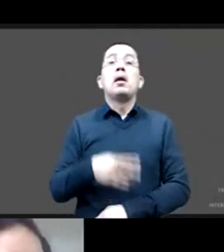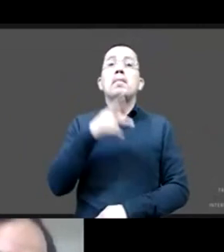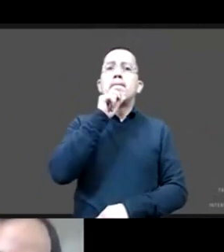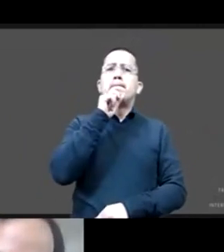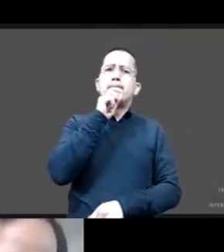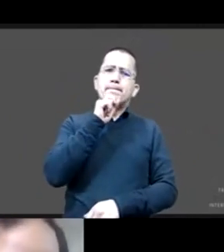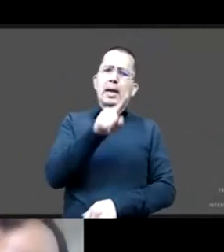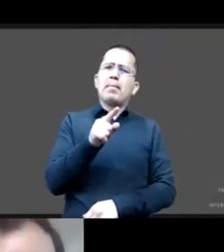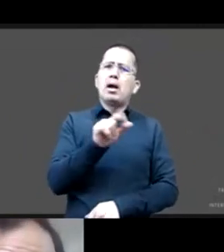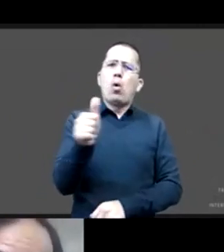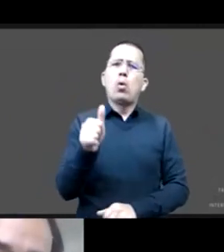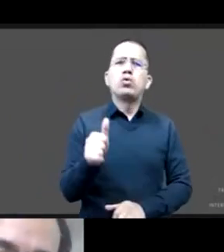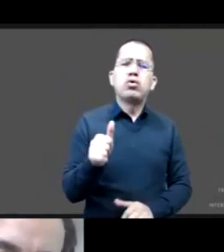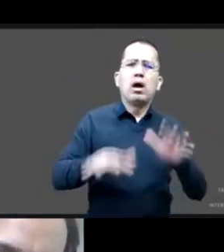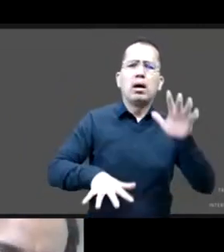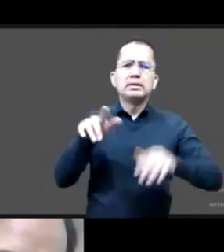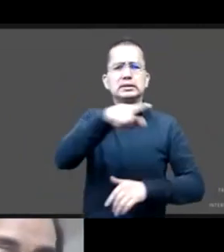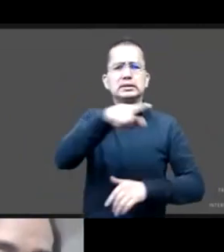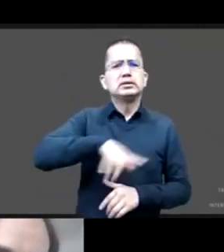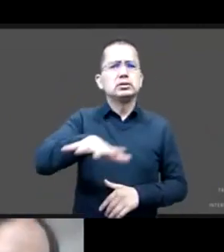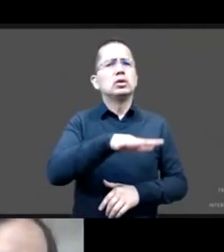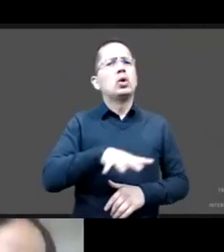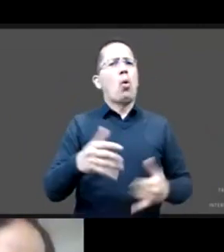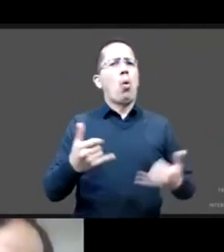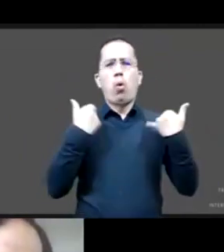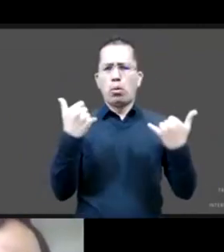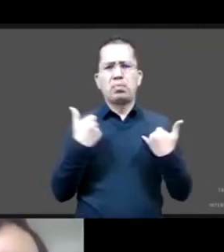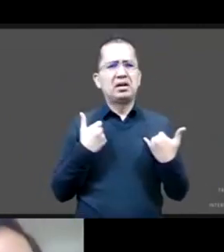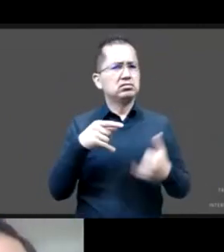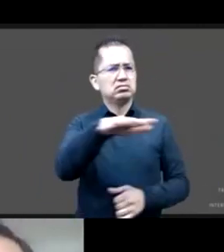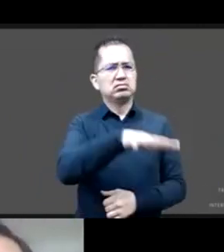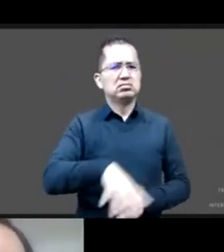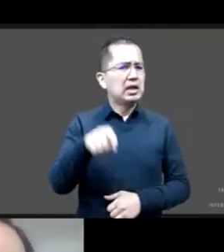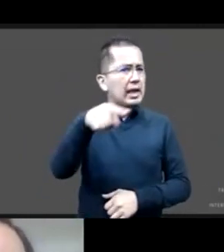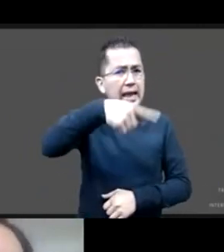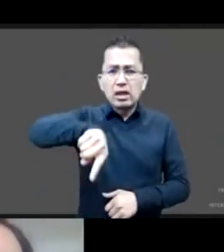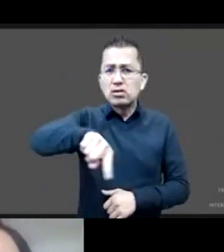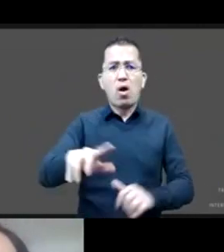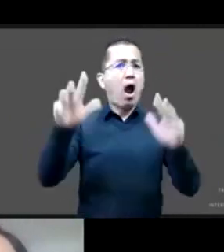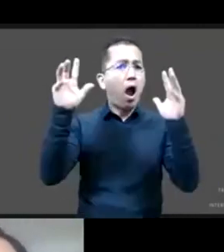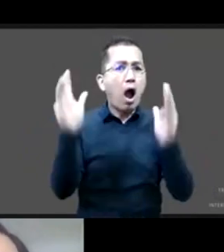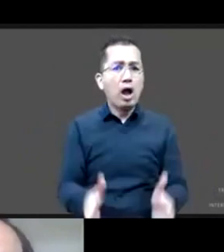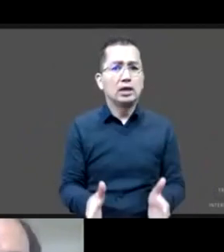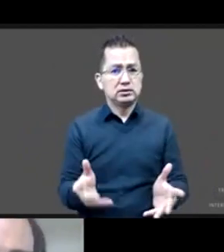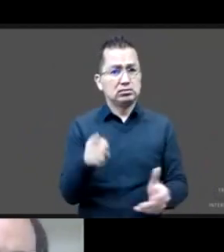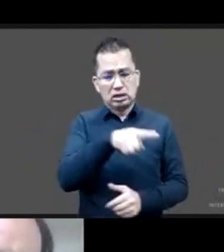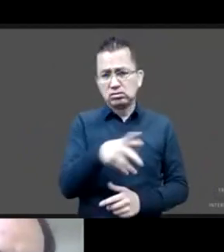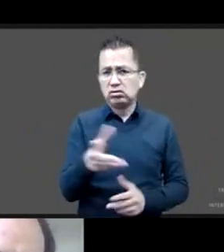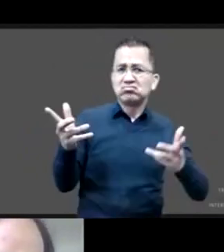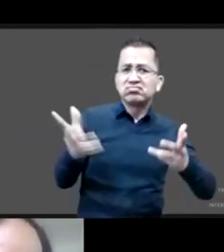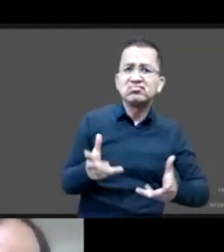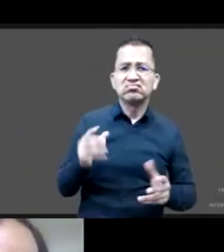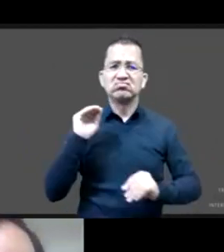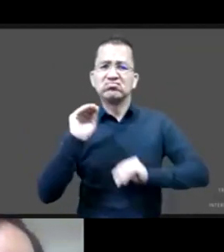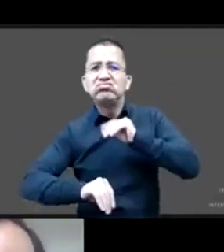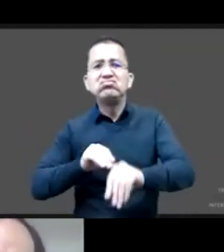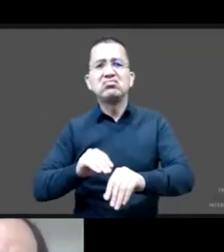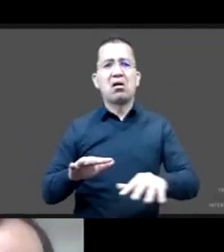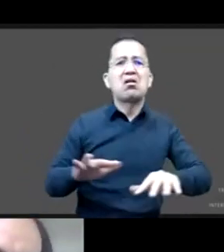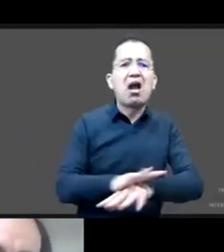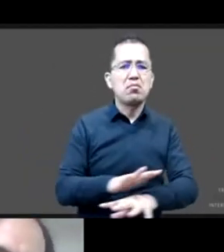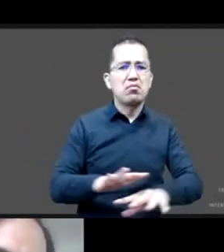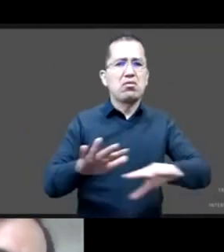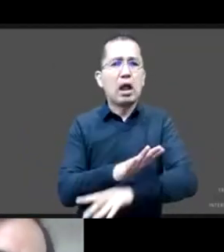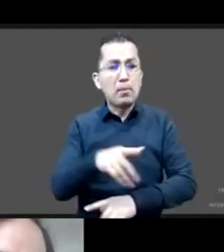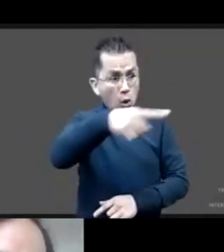agencias están siendo agentes de transformación y pueden tener liderazgo en esos problemas de transformación y podemos